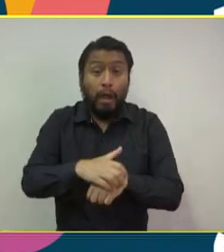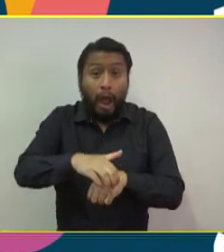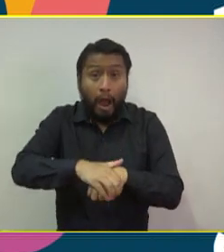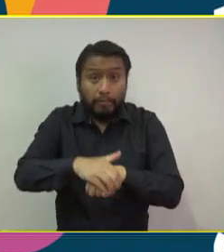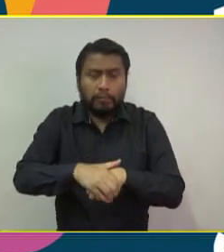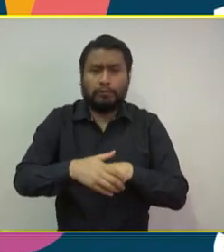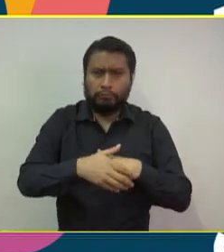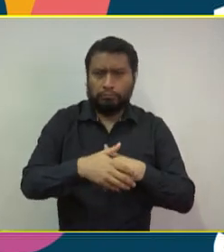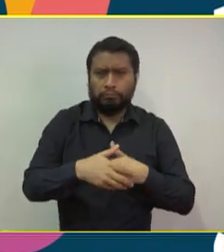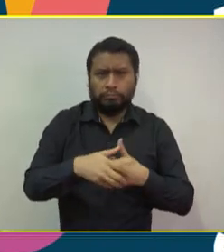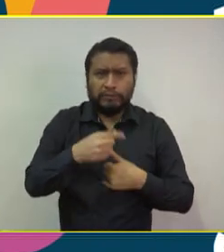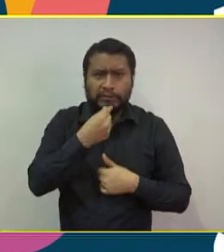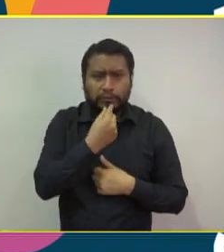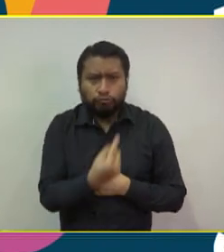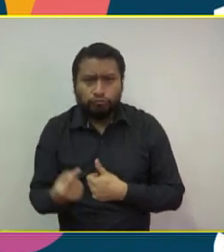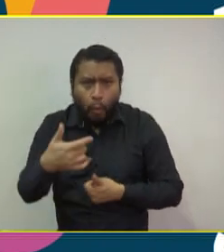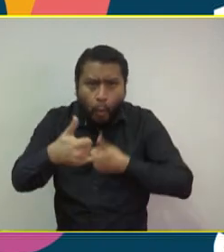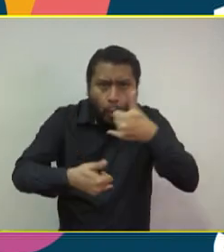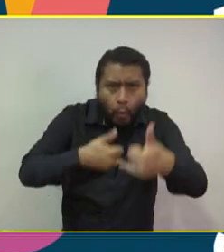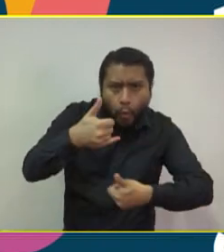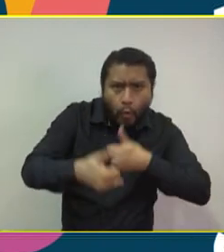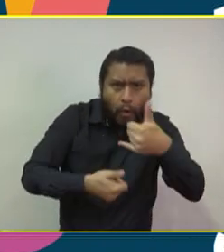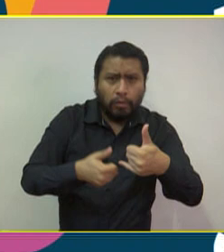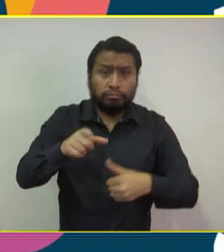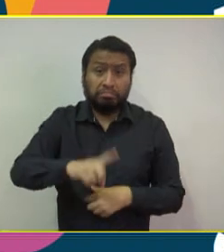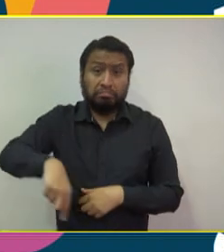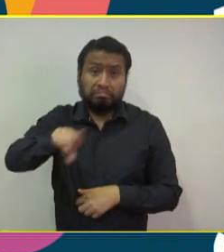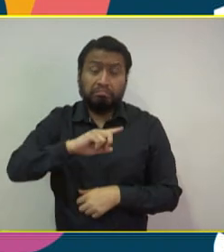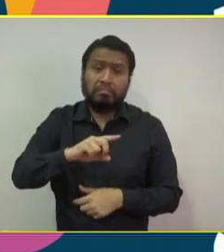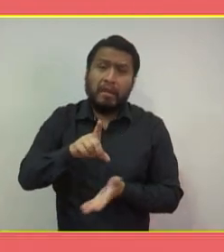los niños y pueden tener o no tener discapacidad.